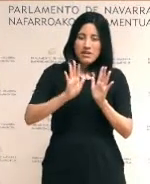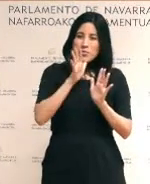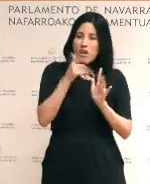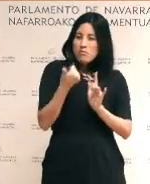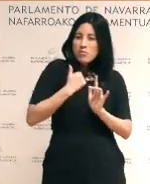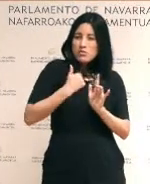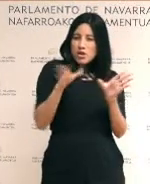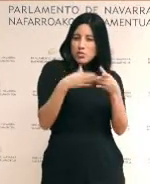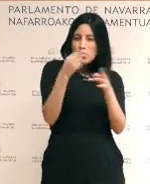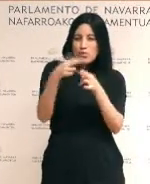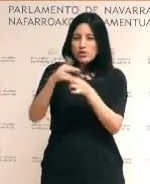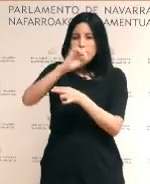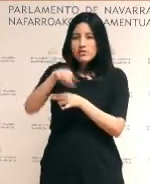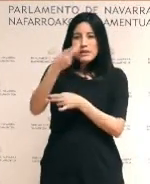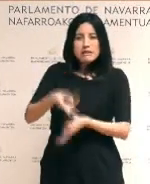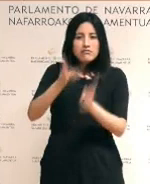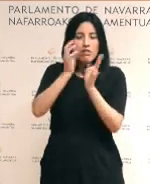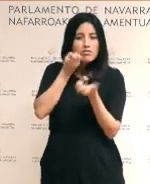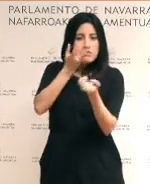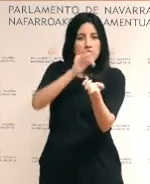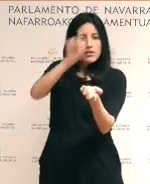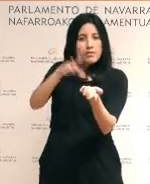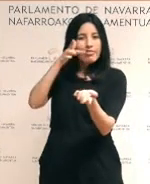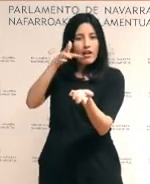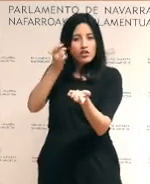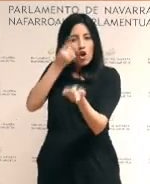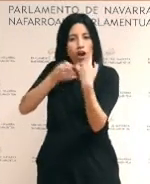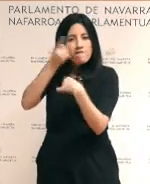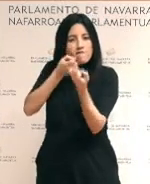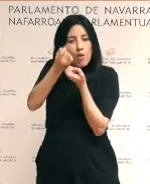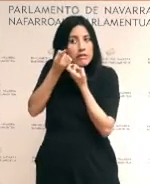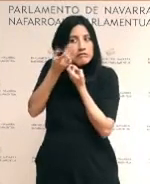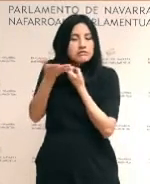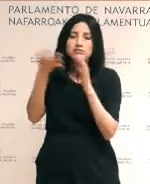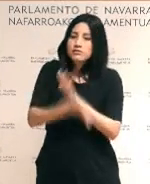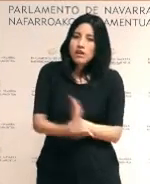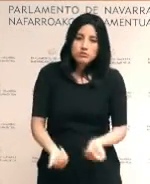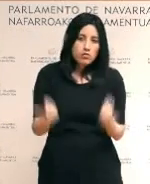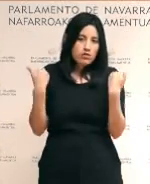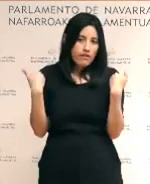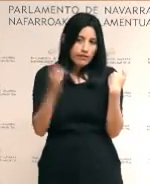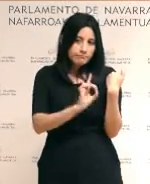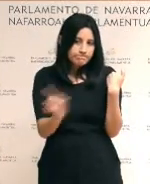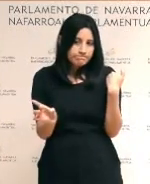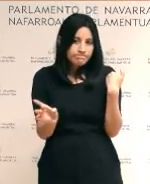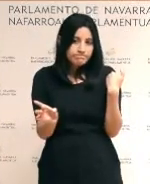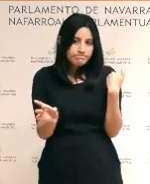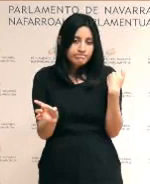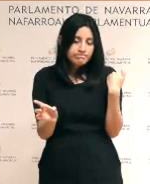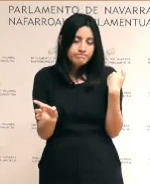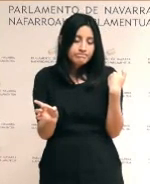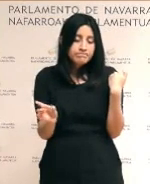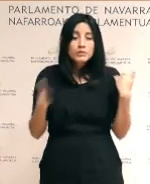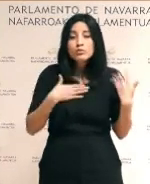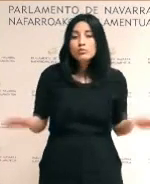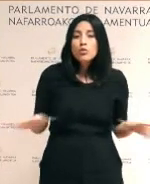partidistas la libertad de expresión y el derecho a la información es una auténtica irresponsabilidad. La verdad es que en UPN